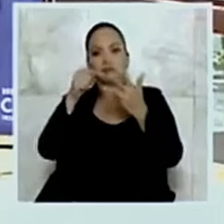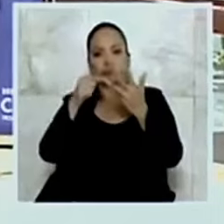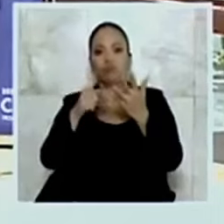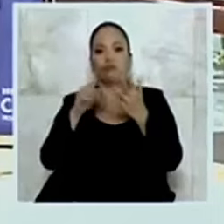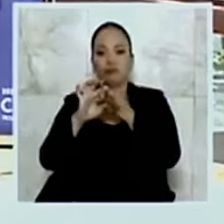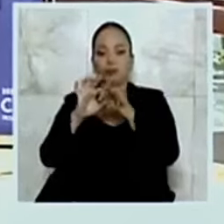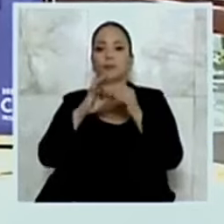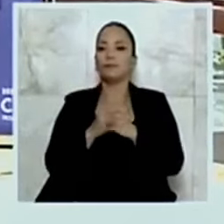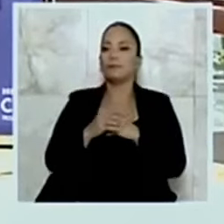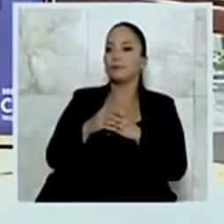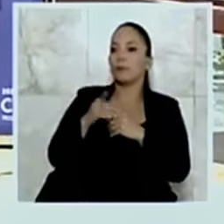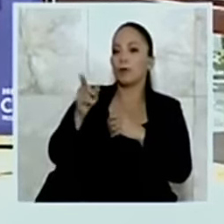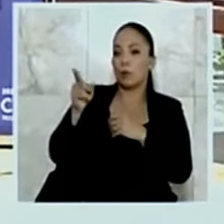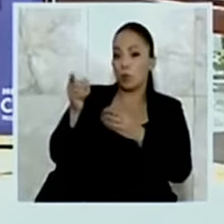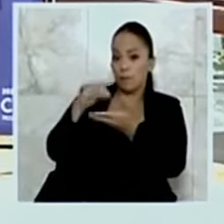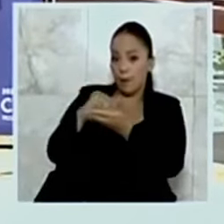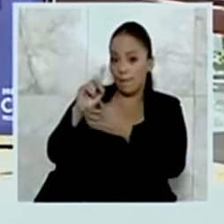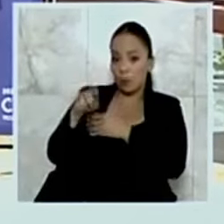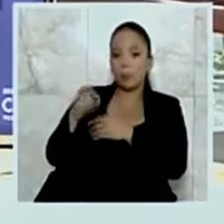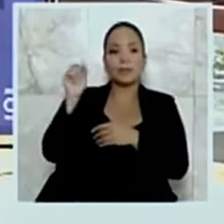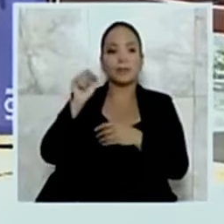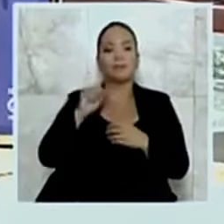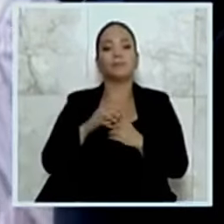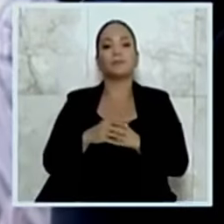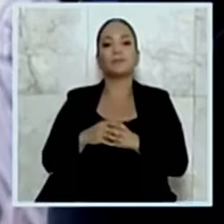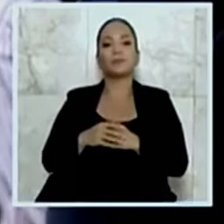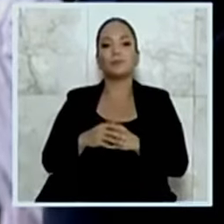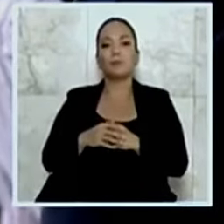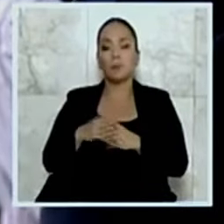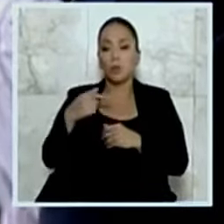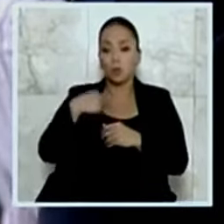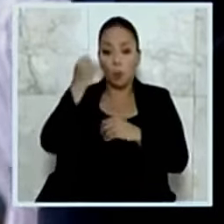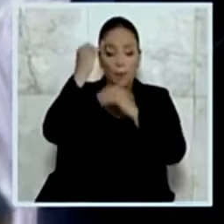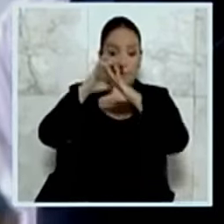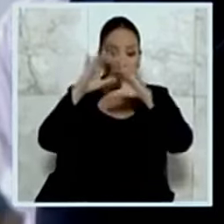con la Cámara, con el Ministerio de Agricultura, con Incopesca y con SINAC y MINAE.